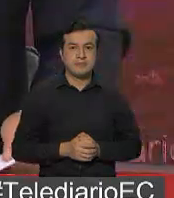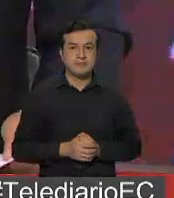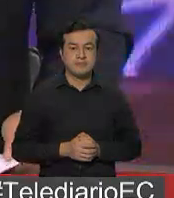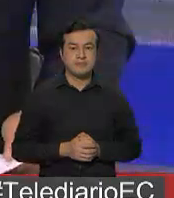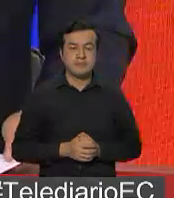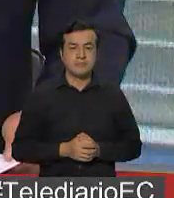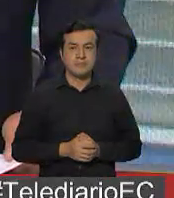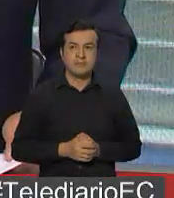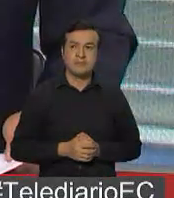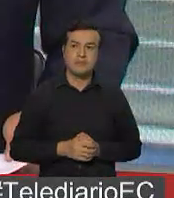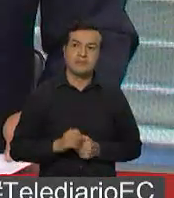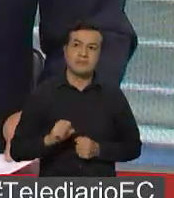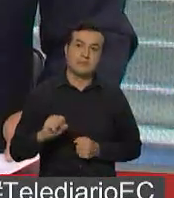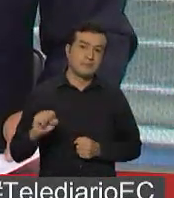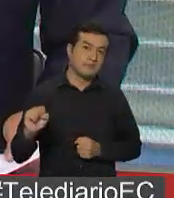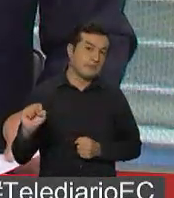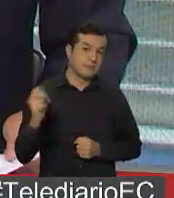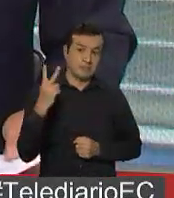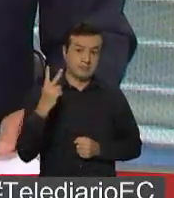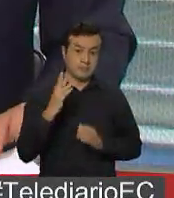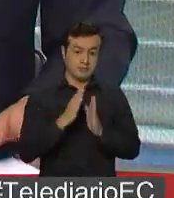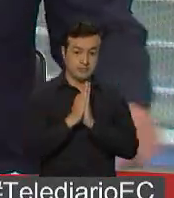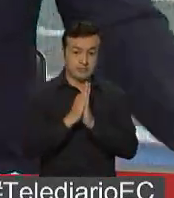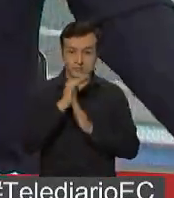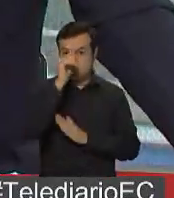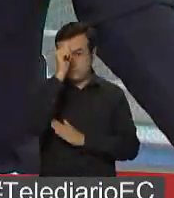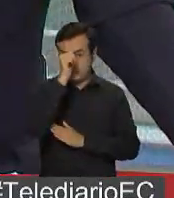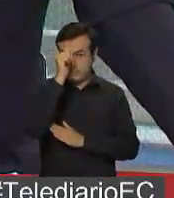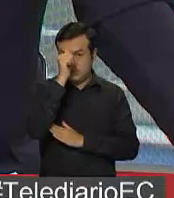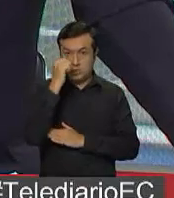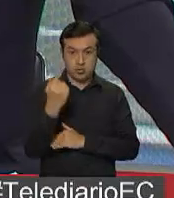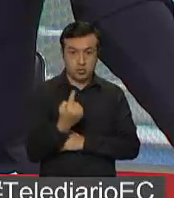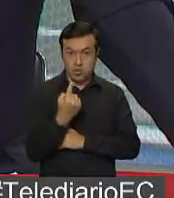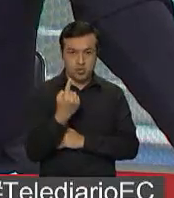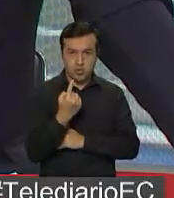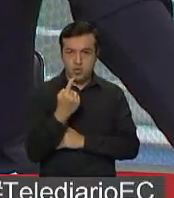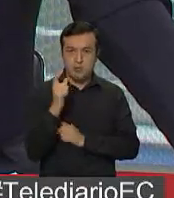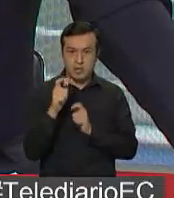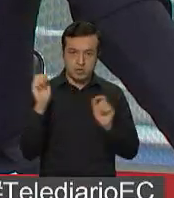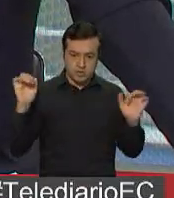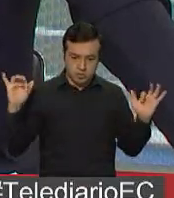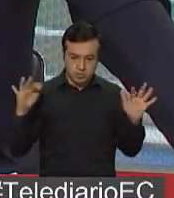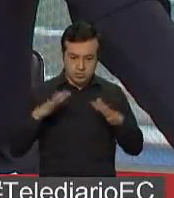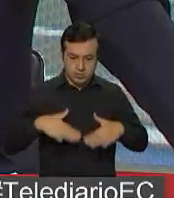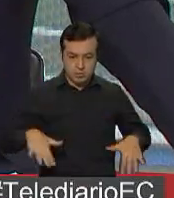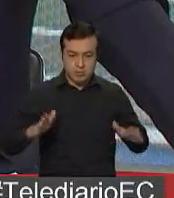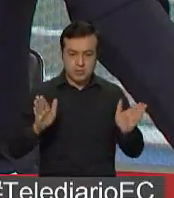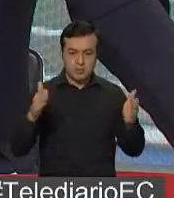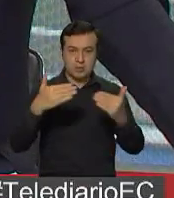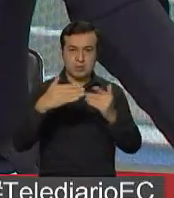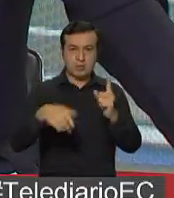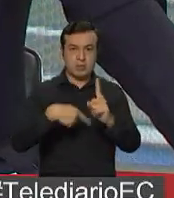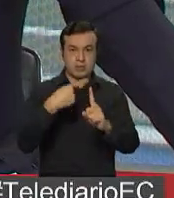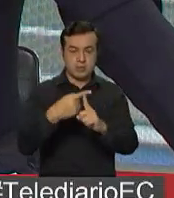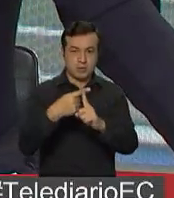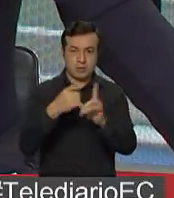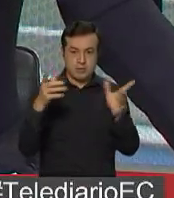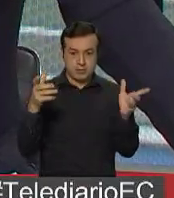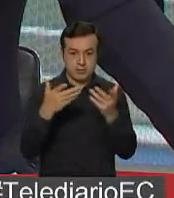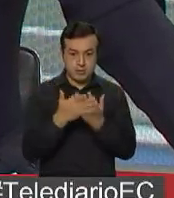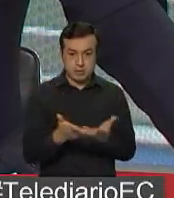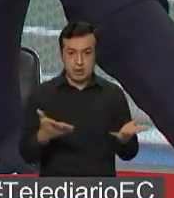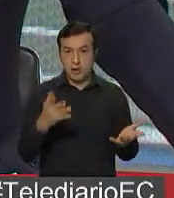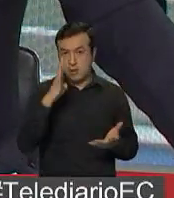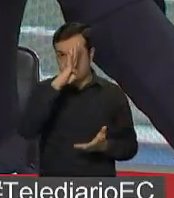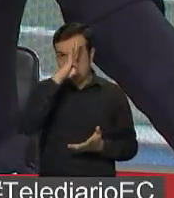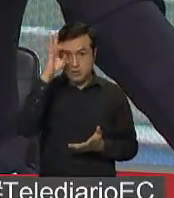Y en su segunda oración dominical, ya no en solitario, sino con fieles en la Plaza de San Pedro en el Vaticano, el